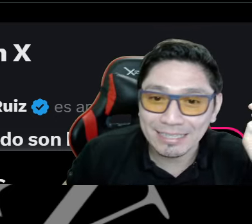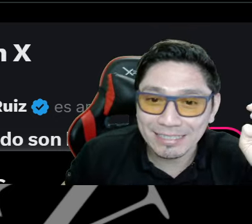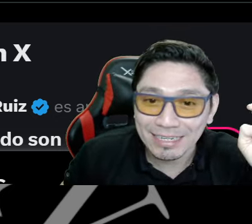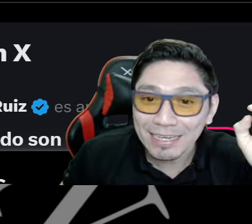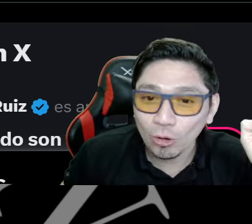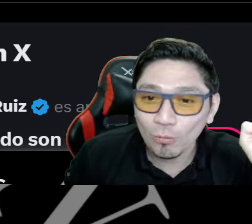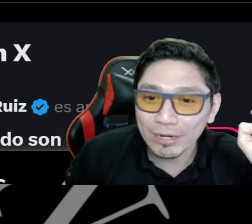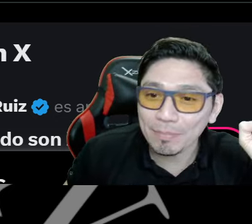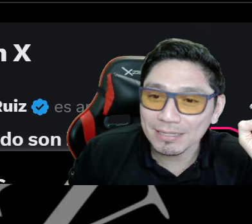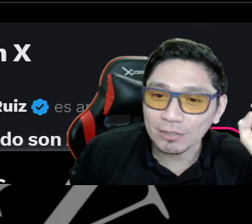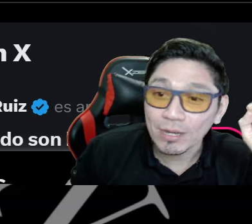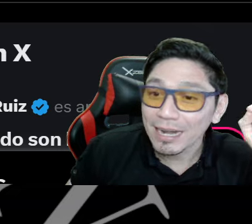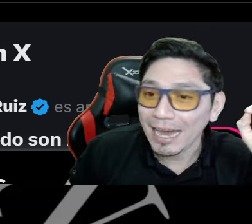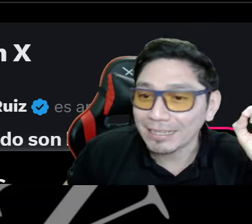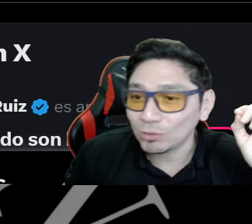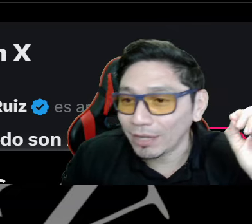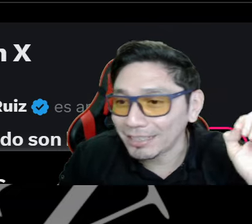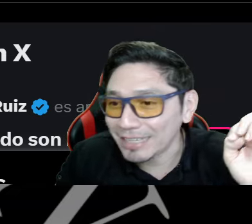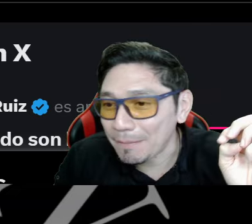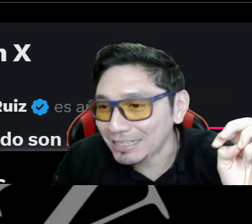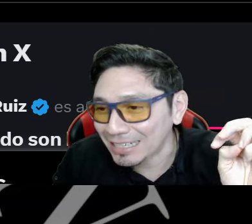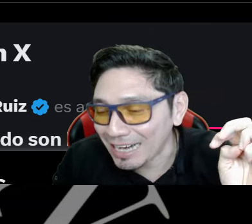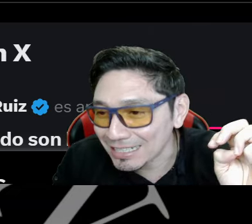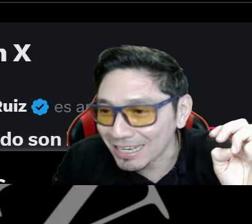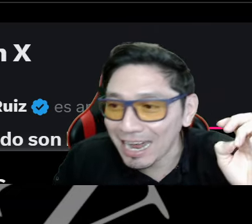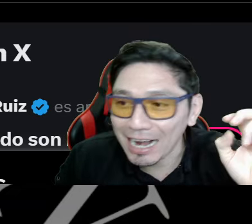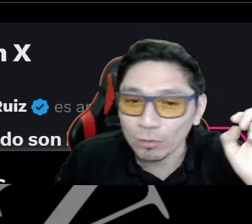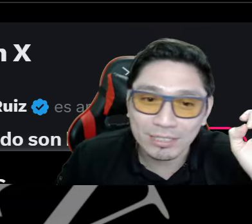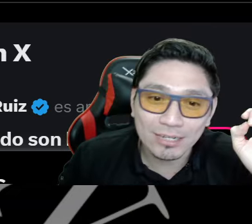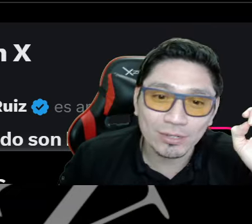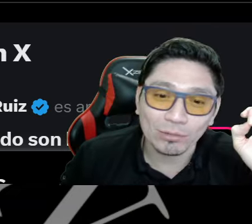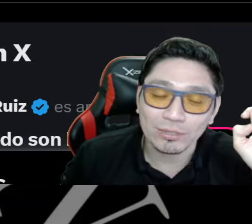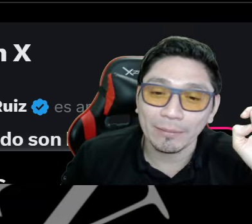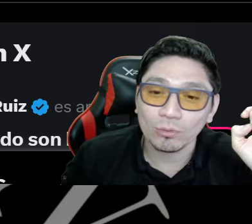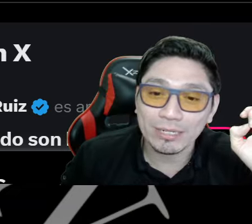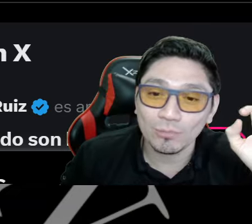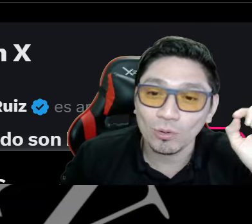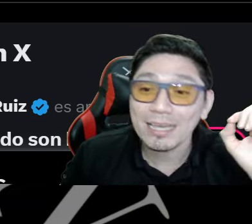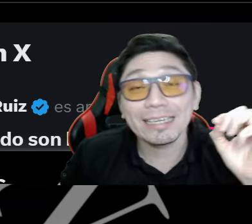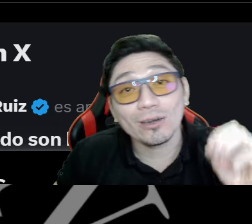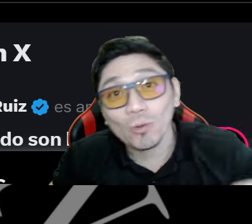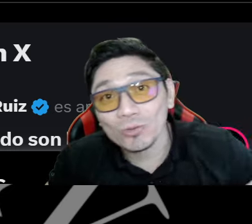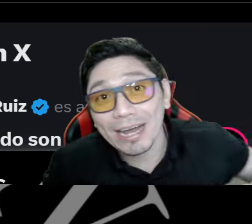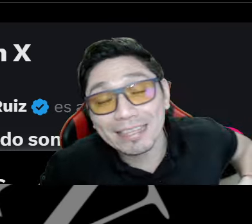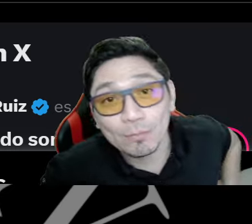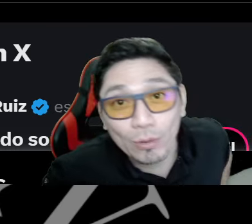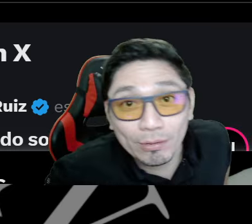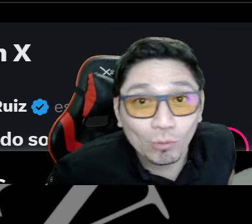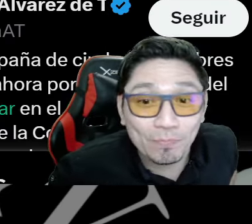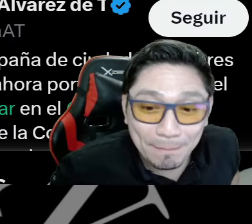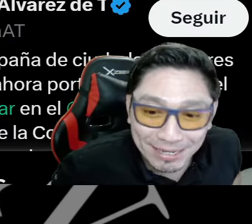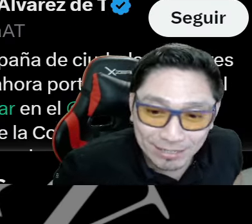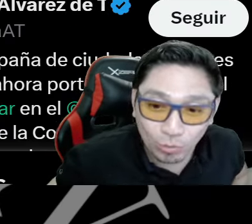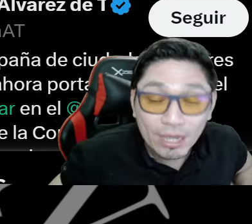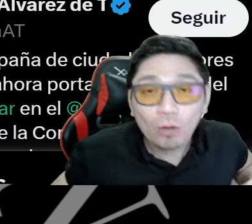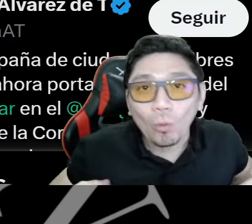marquesa como en el pasado la aristocracia más rancia al auxilio del conservadurismo y en contra del pueblo